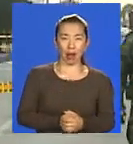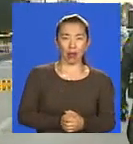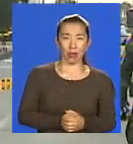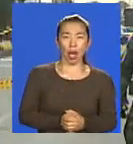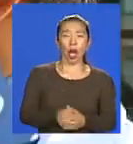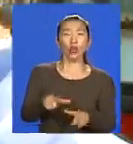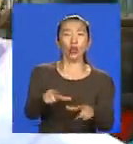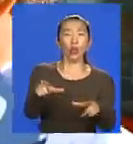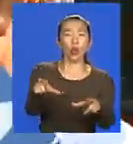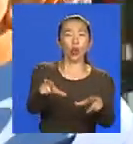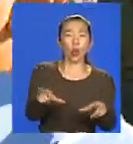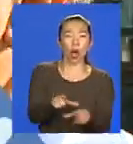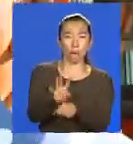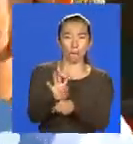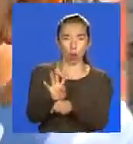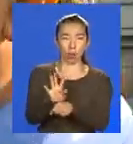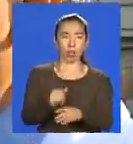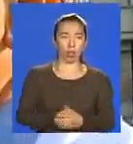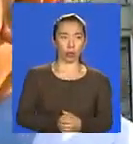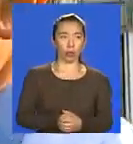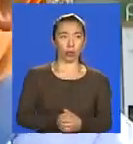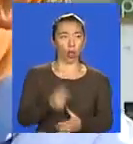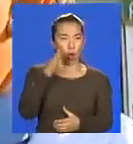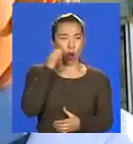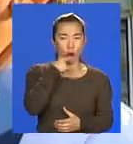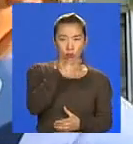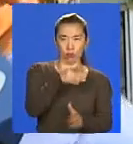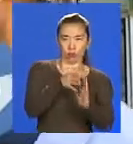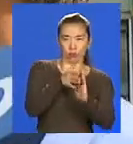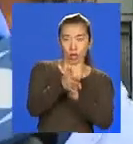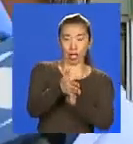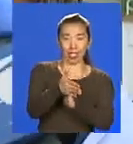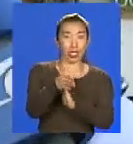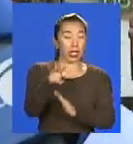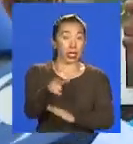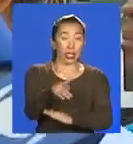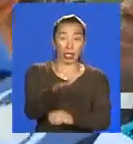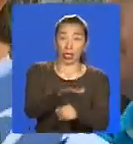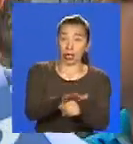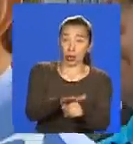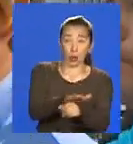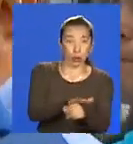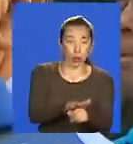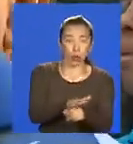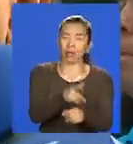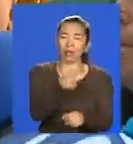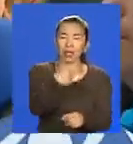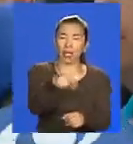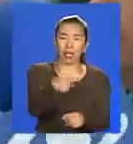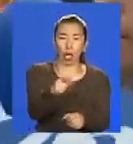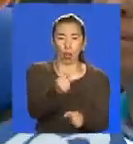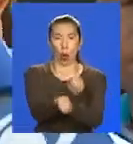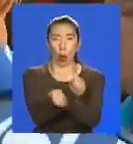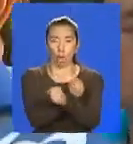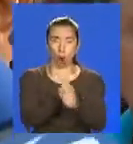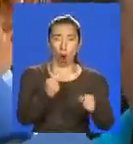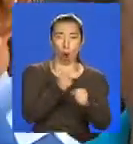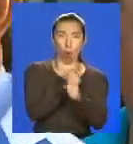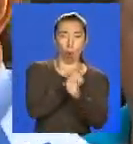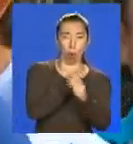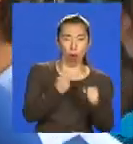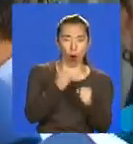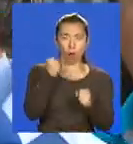Porvenir. El reporte de la situación aquí en la 46 con 13 es de una explosión de un